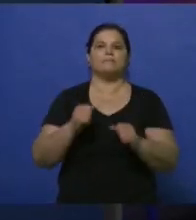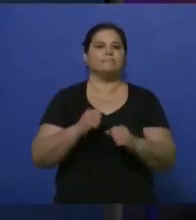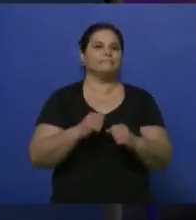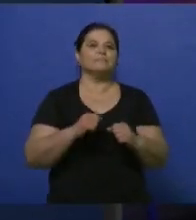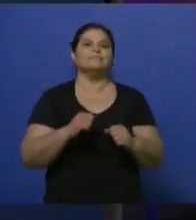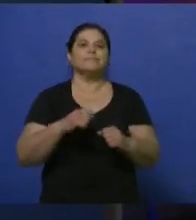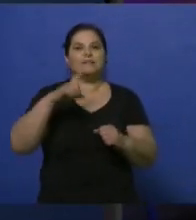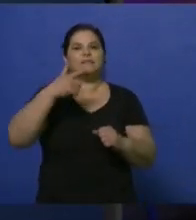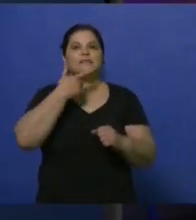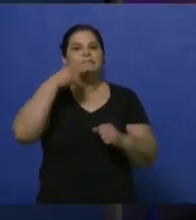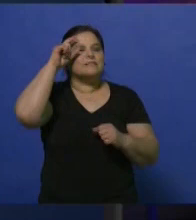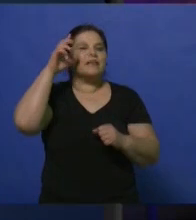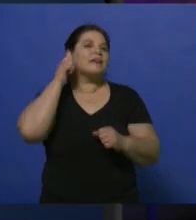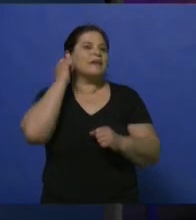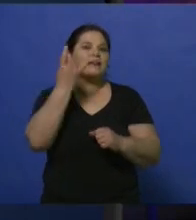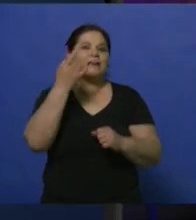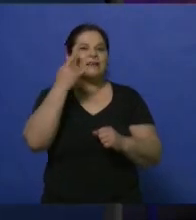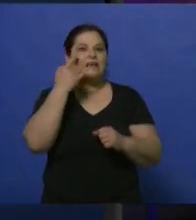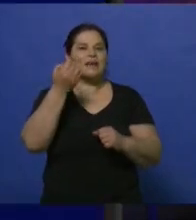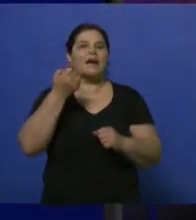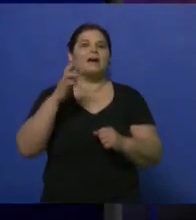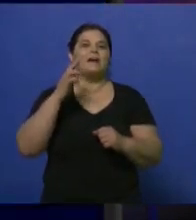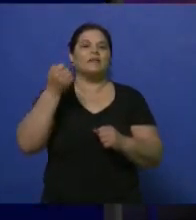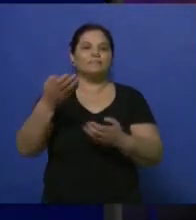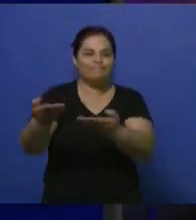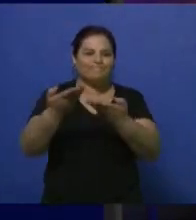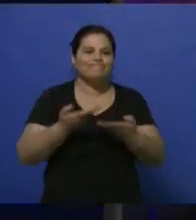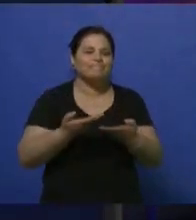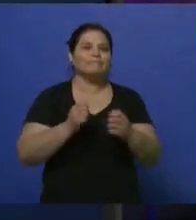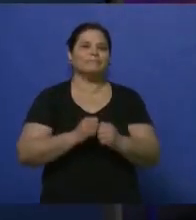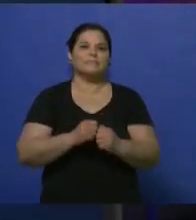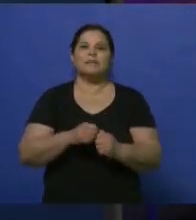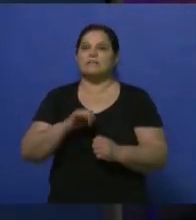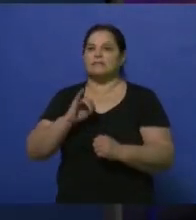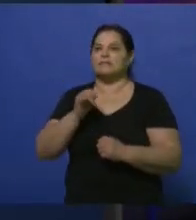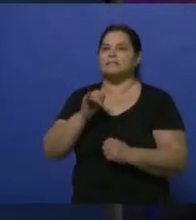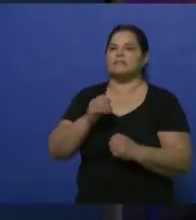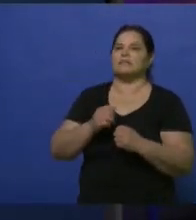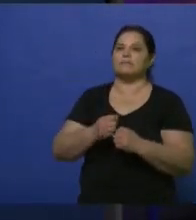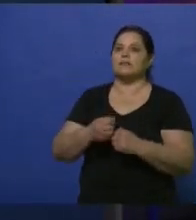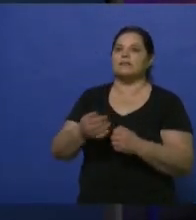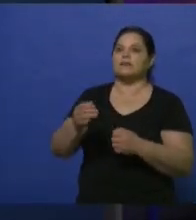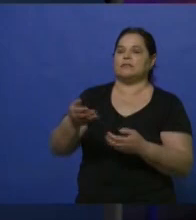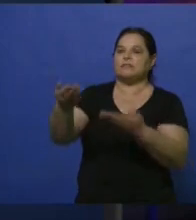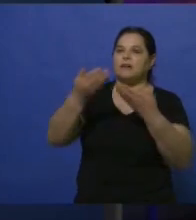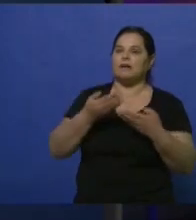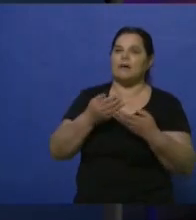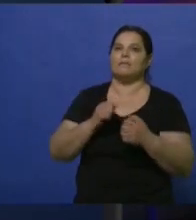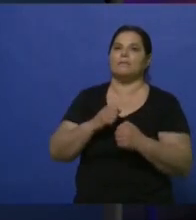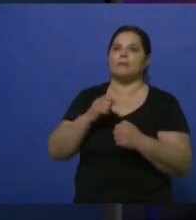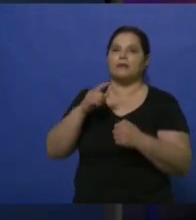haber venido. Carlos, ¿qué tal? Un gusto que estés con nosotros. Bueno, siempre que te llamamos tiene que ver, obviamente, para aquellos análisis en